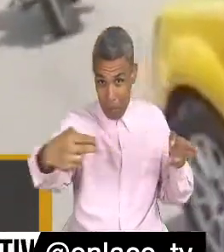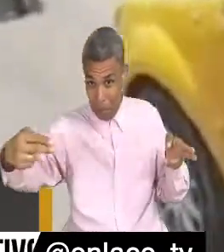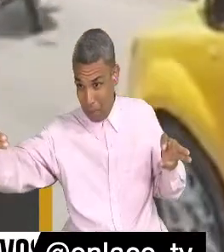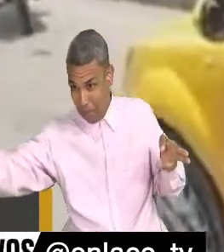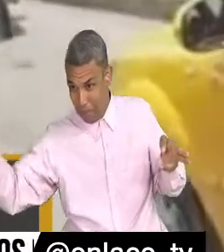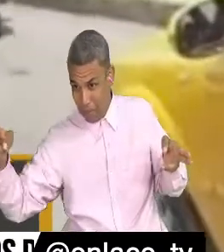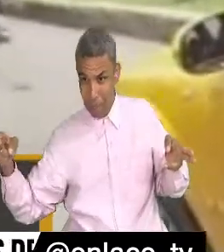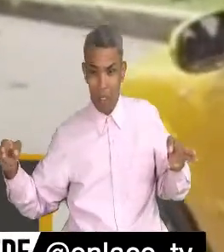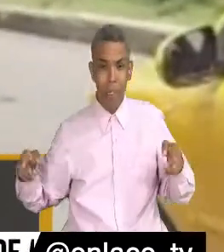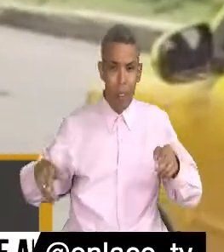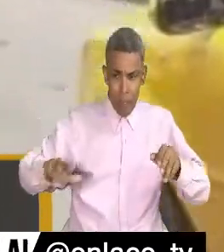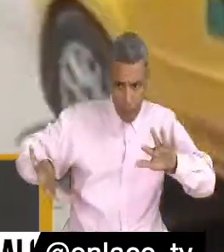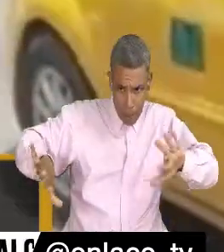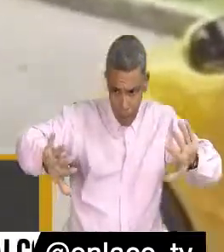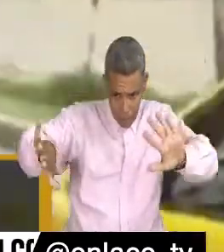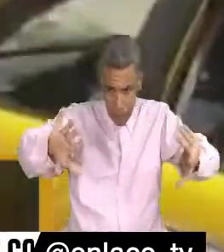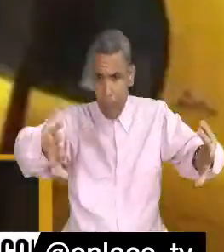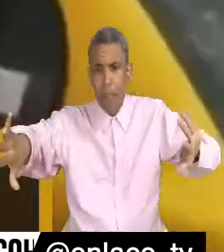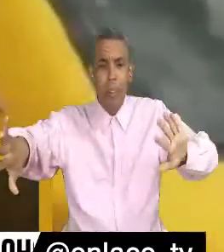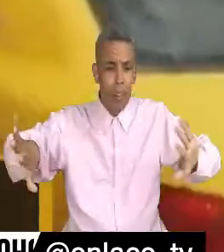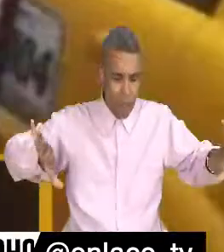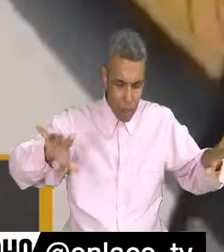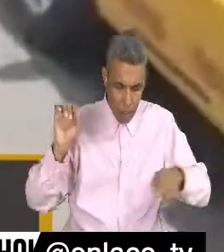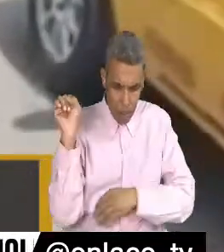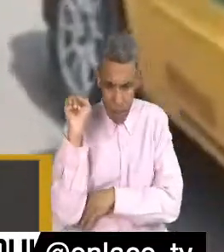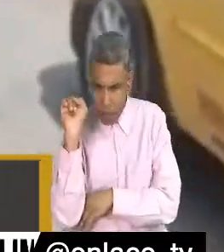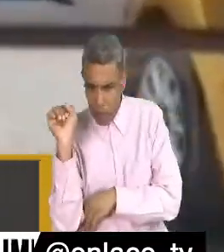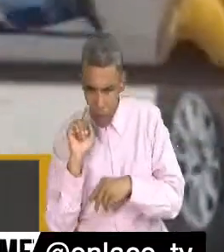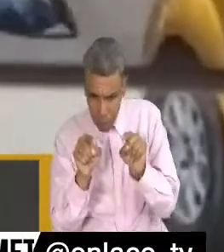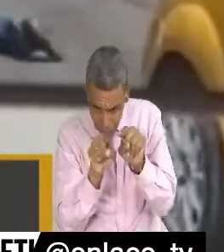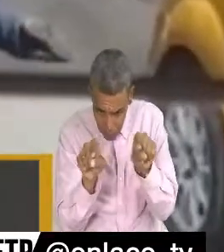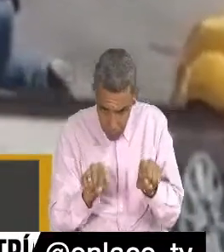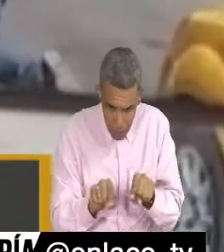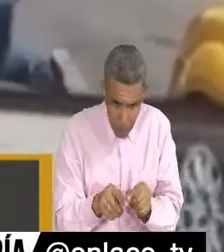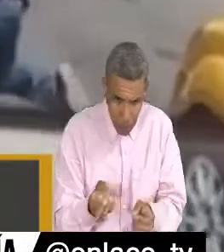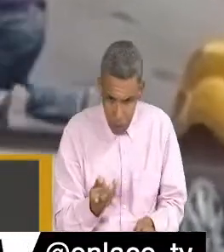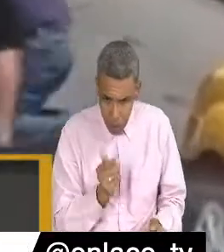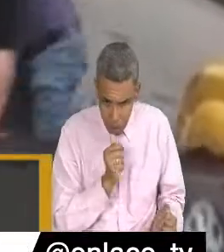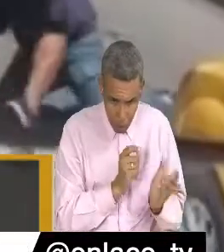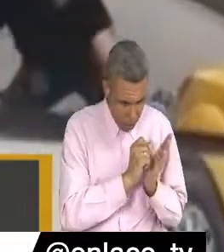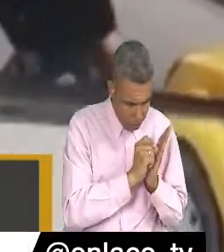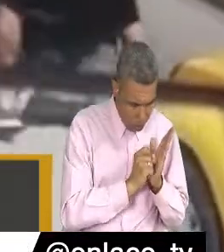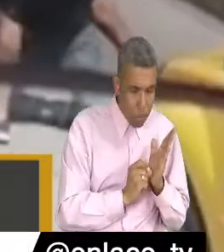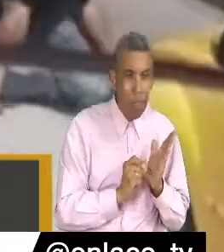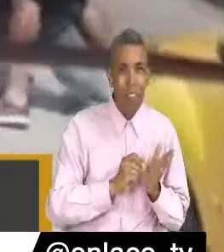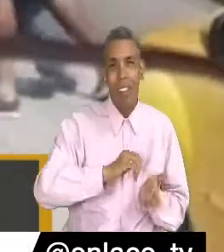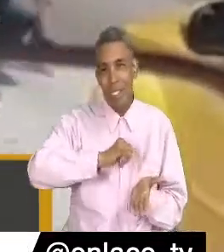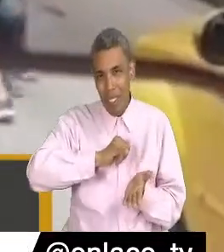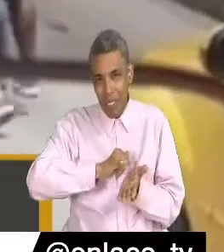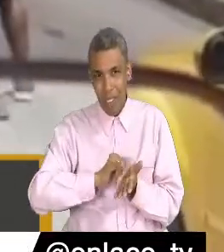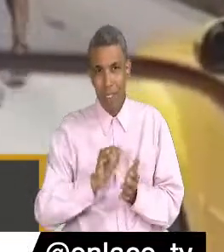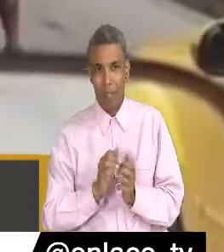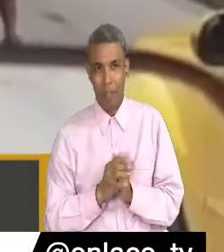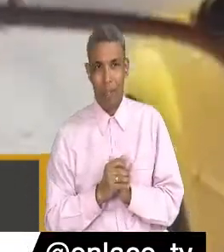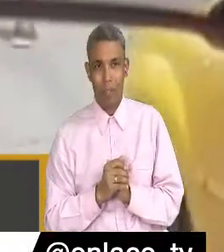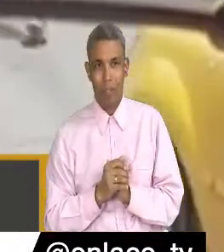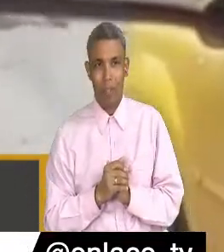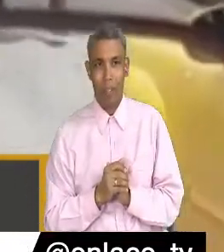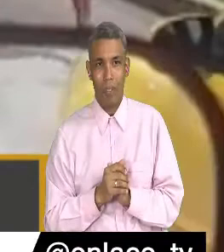reportados, se verifica nuestra base de datos y allí llegamos a un establecimiento donde muy seguramente pues iba a llegar esta